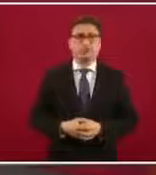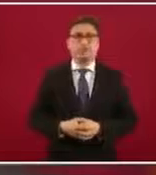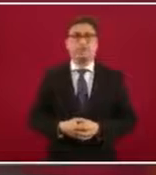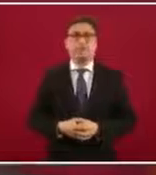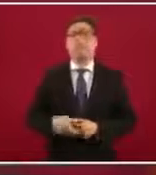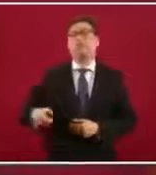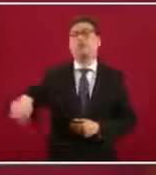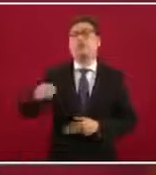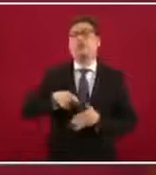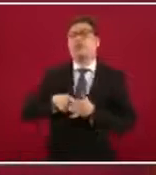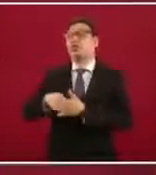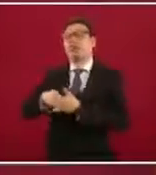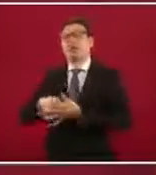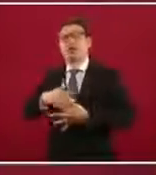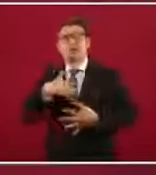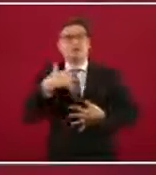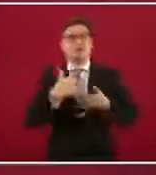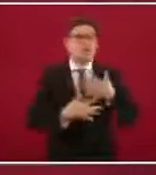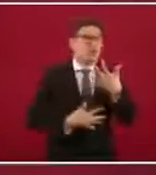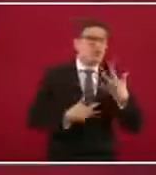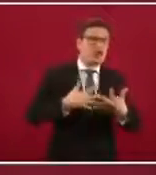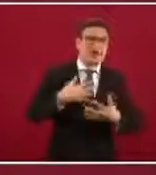la incitación a la violencia.